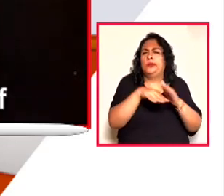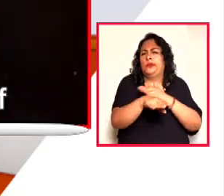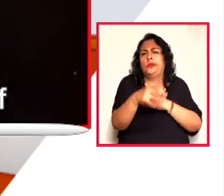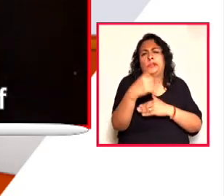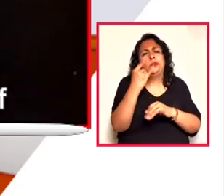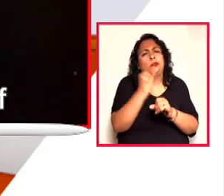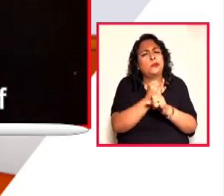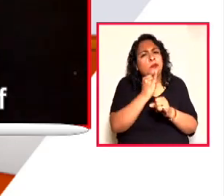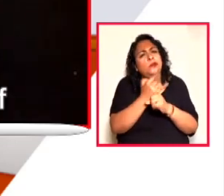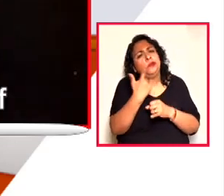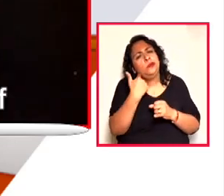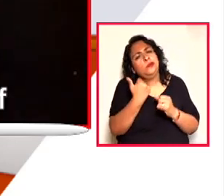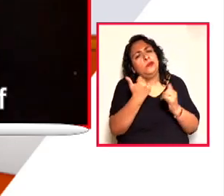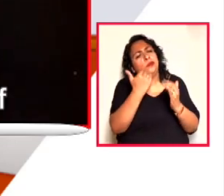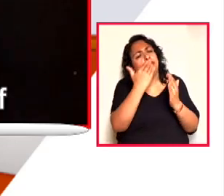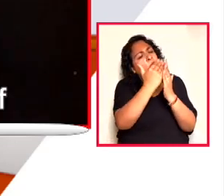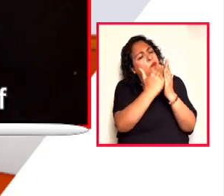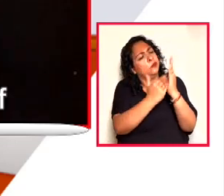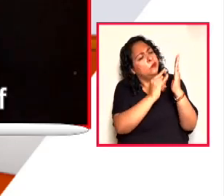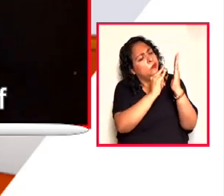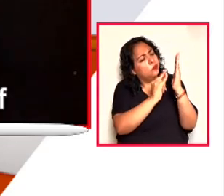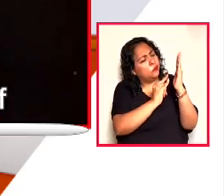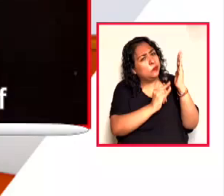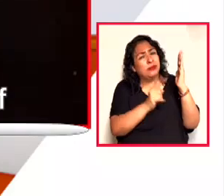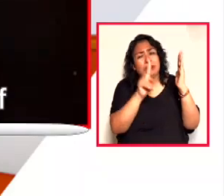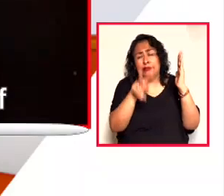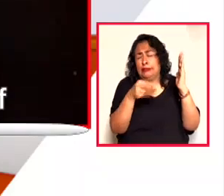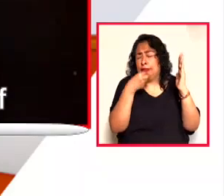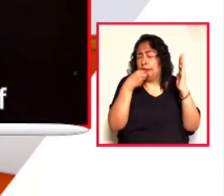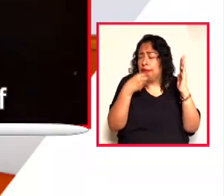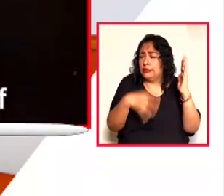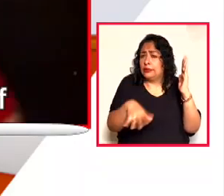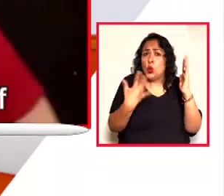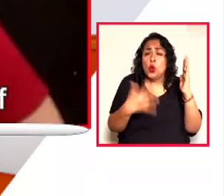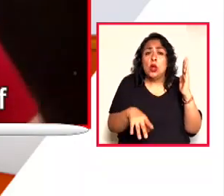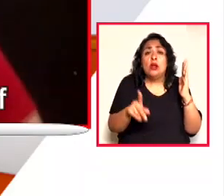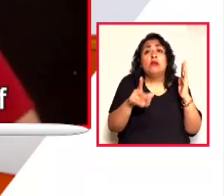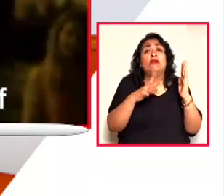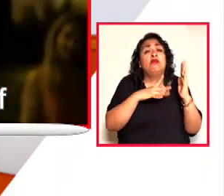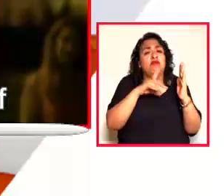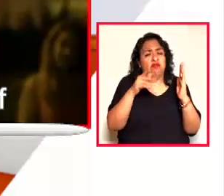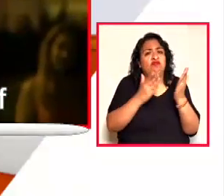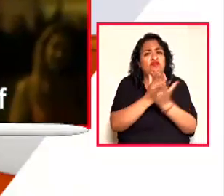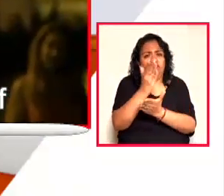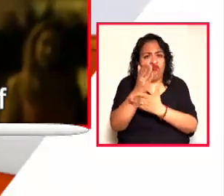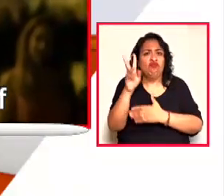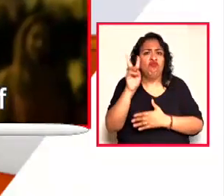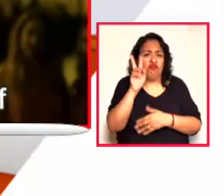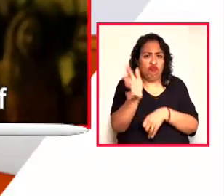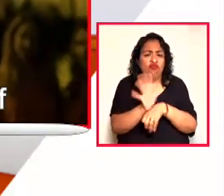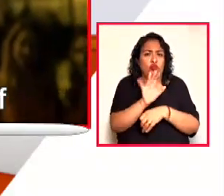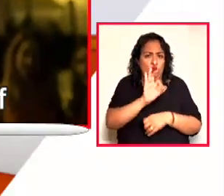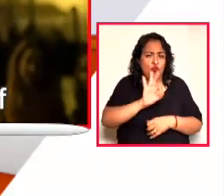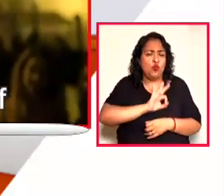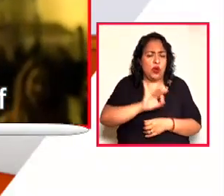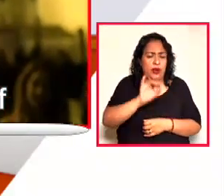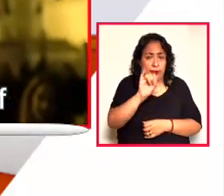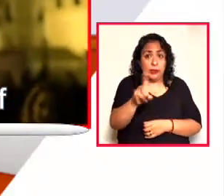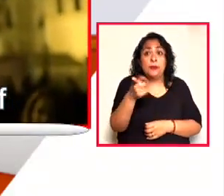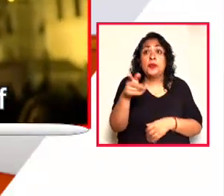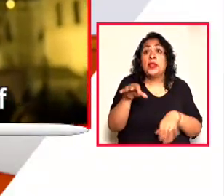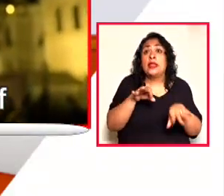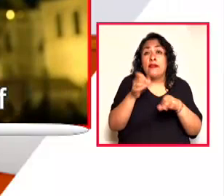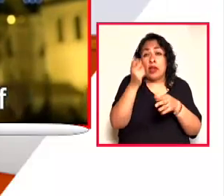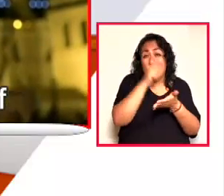pueden revisar todo el catálogo, está maravilloso y luego tener acceso a las películas. Los trabajos